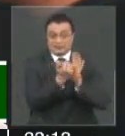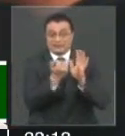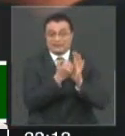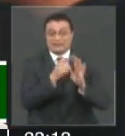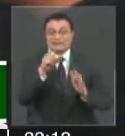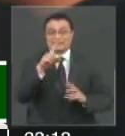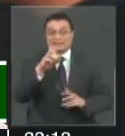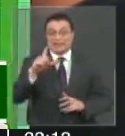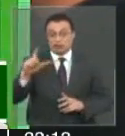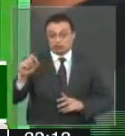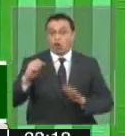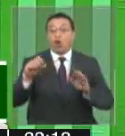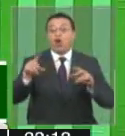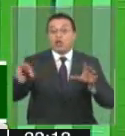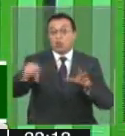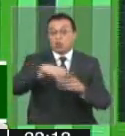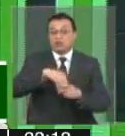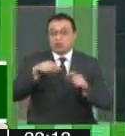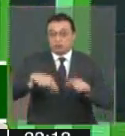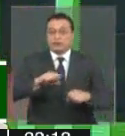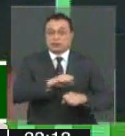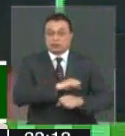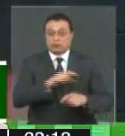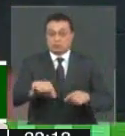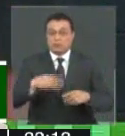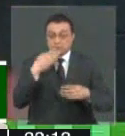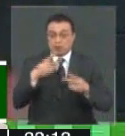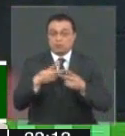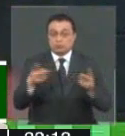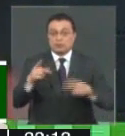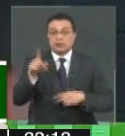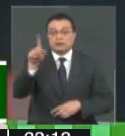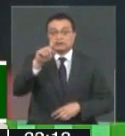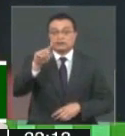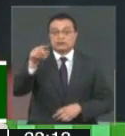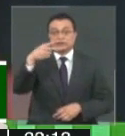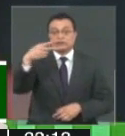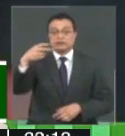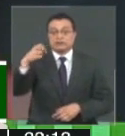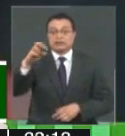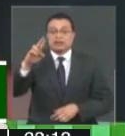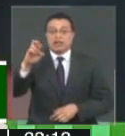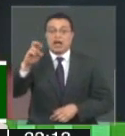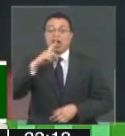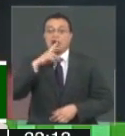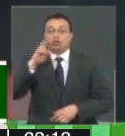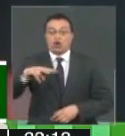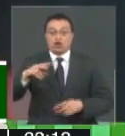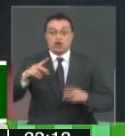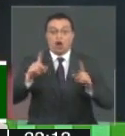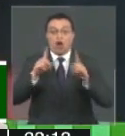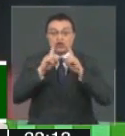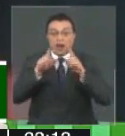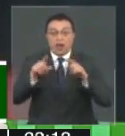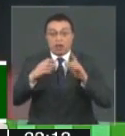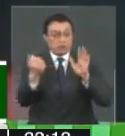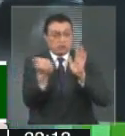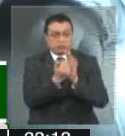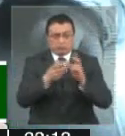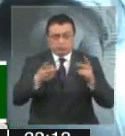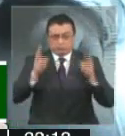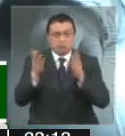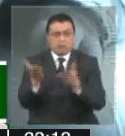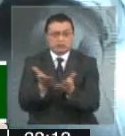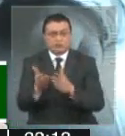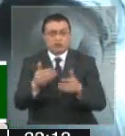que quieren llamarse Verdad Inclusivo. Yo destaco que aquí en Santiago mostramos también cómo Sheraton, ya que no tenemos problemas en decir marcas de nombres, de